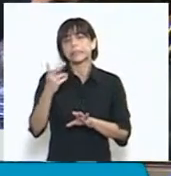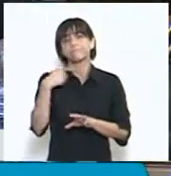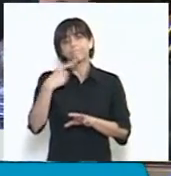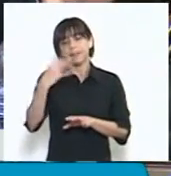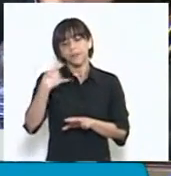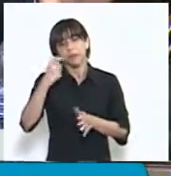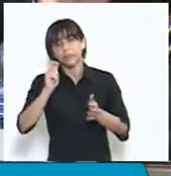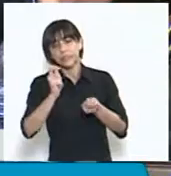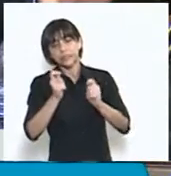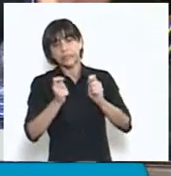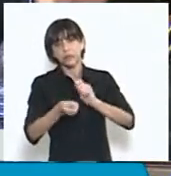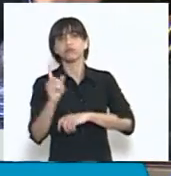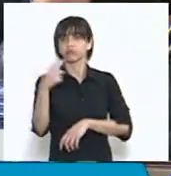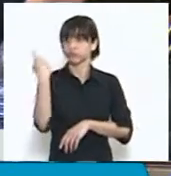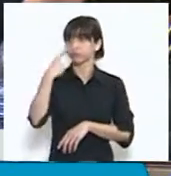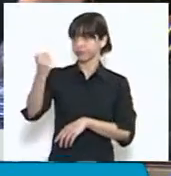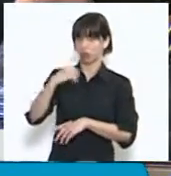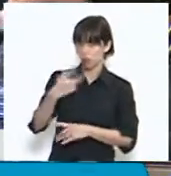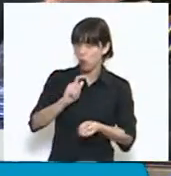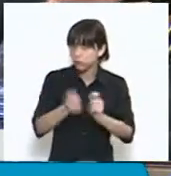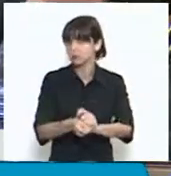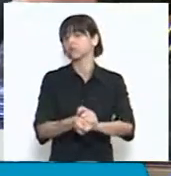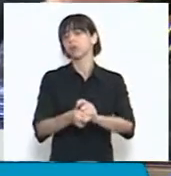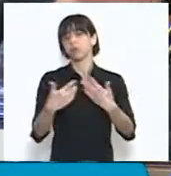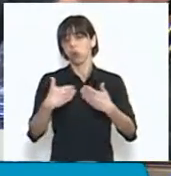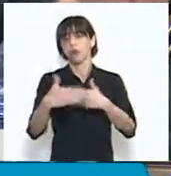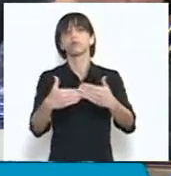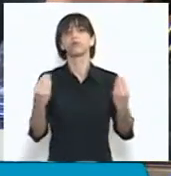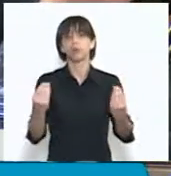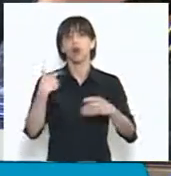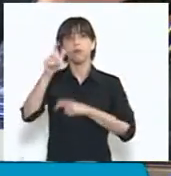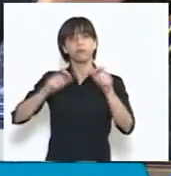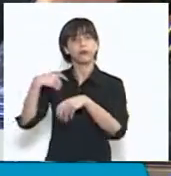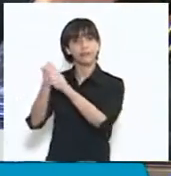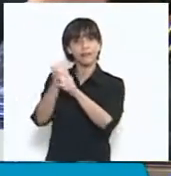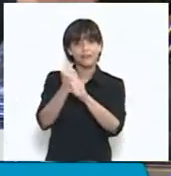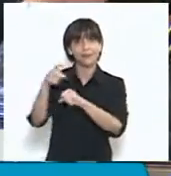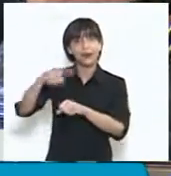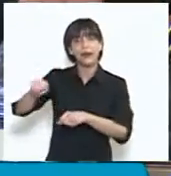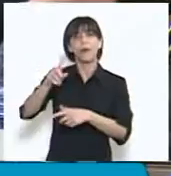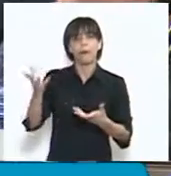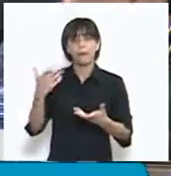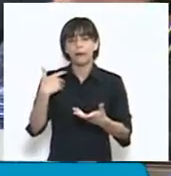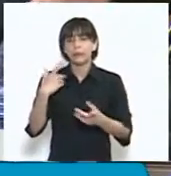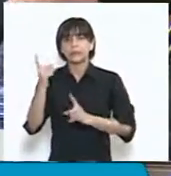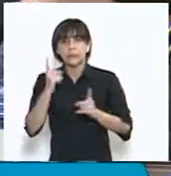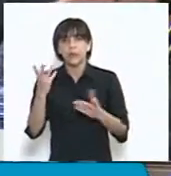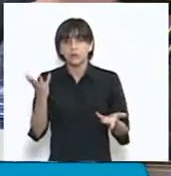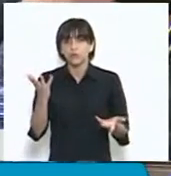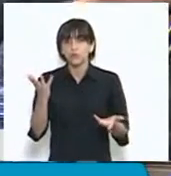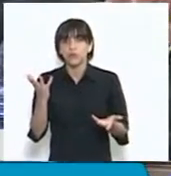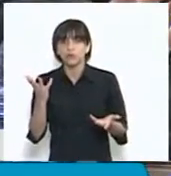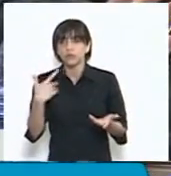y que todos reconocimos. Abarcaba a los trabajadores que se desempeñaban en la